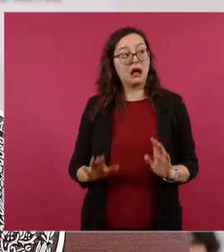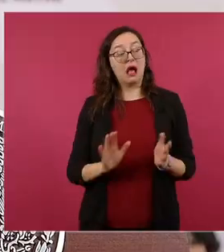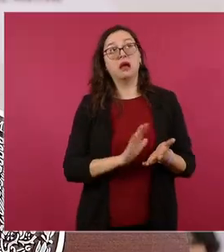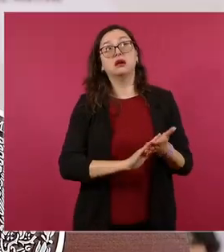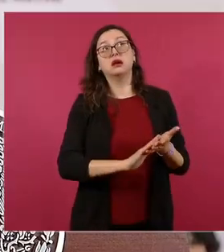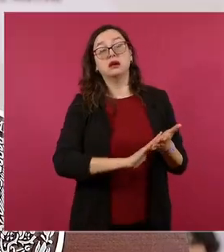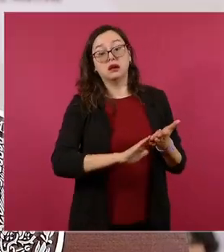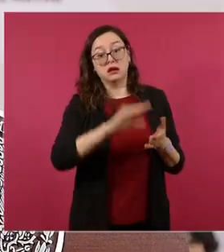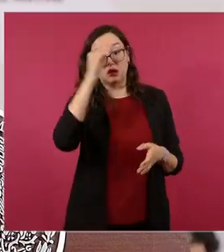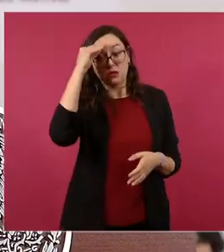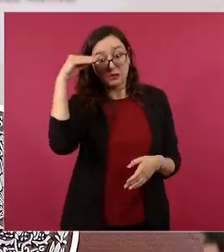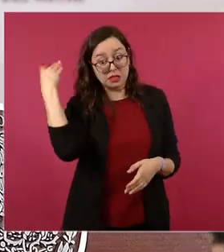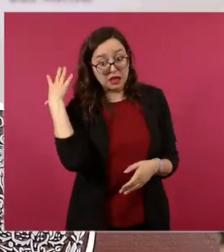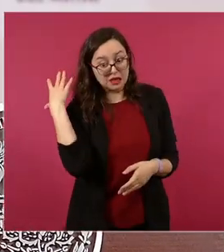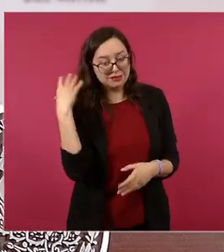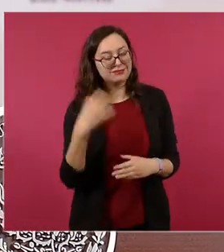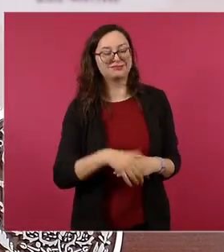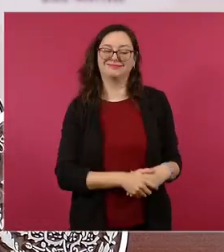¿por qué no